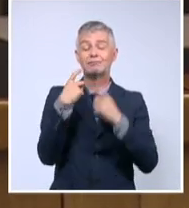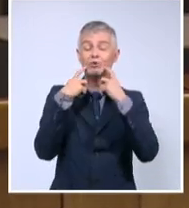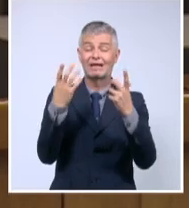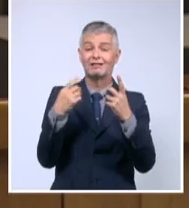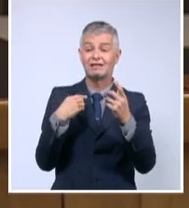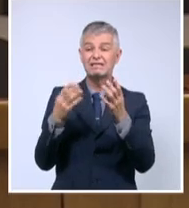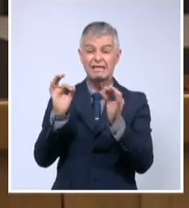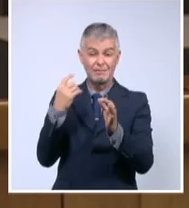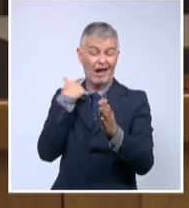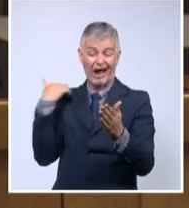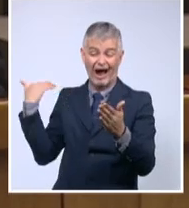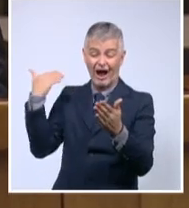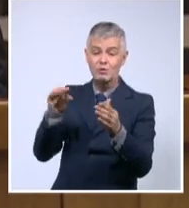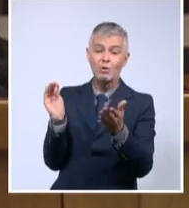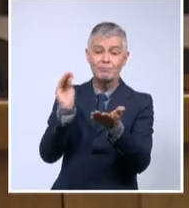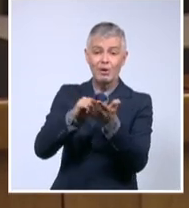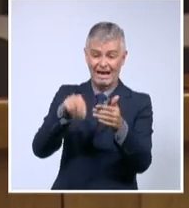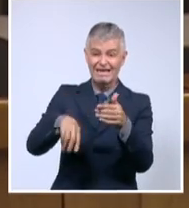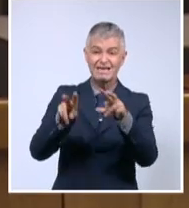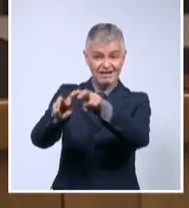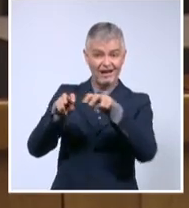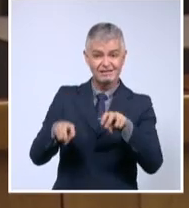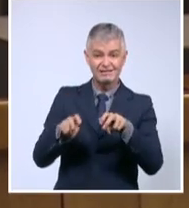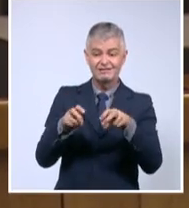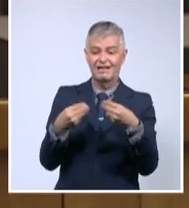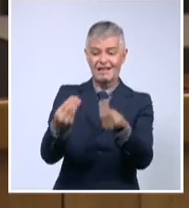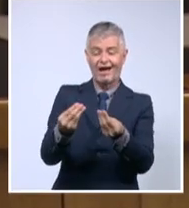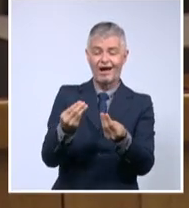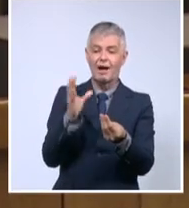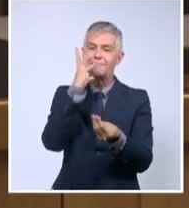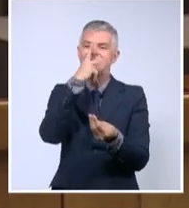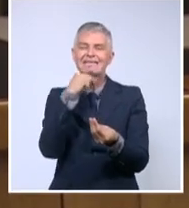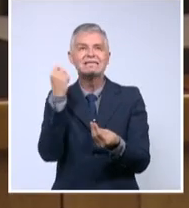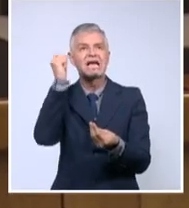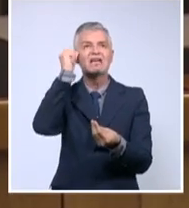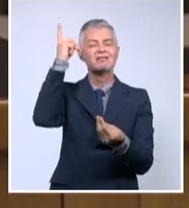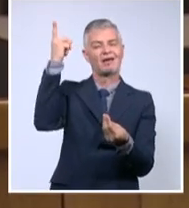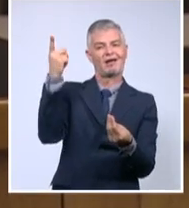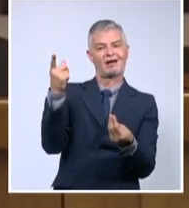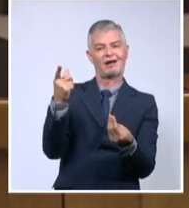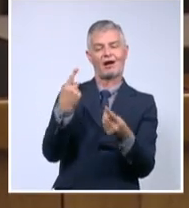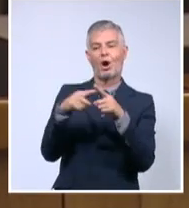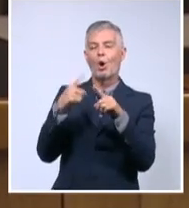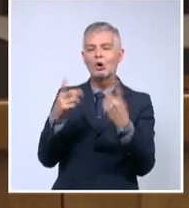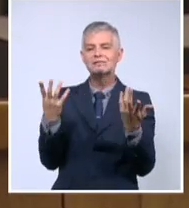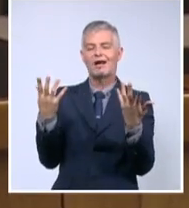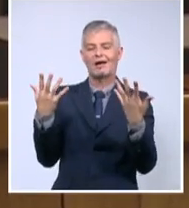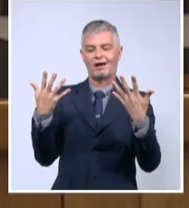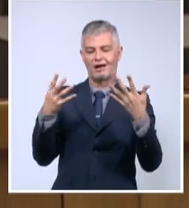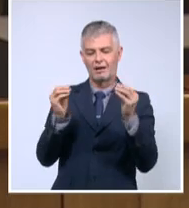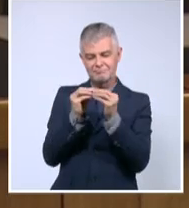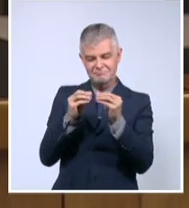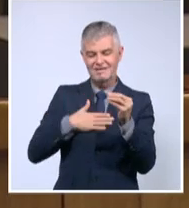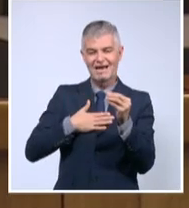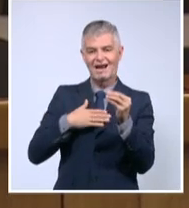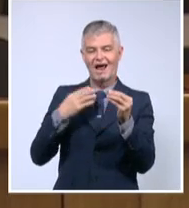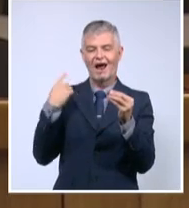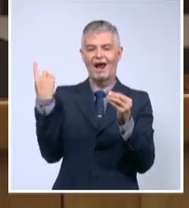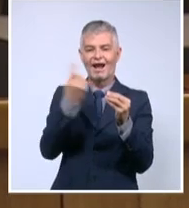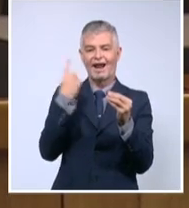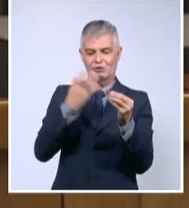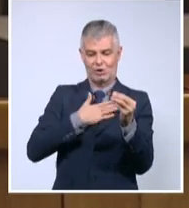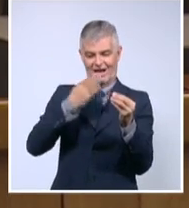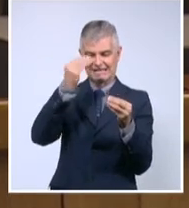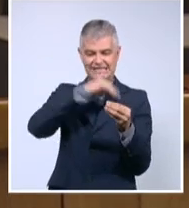análisis y debates del Parlamento la belleza y la fuerza de las ideas que tejen la nacionalidad cubana, el sentimiento de